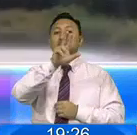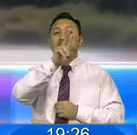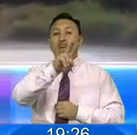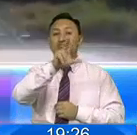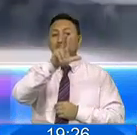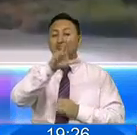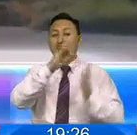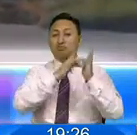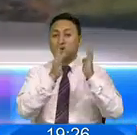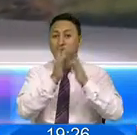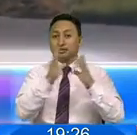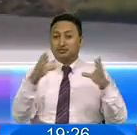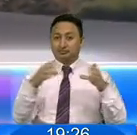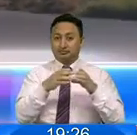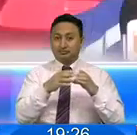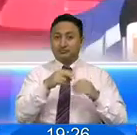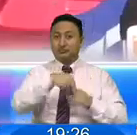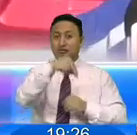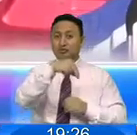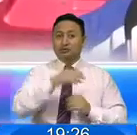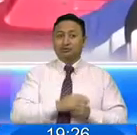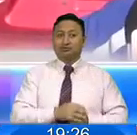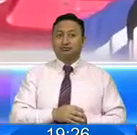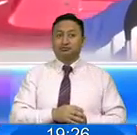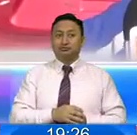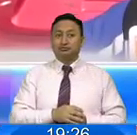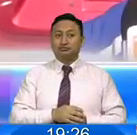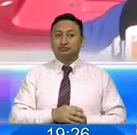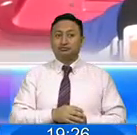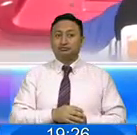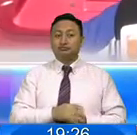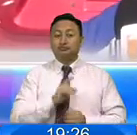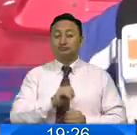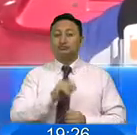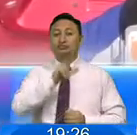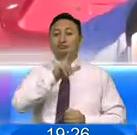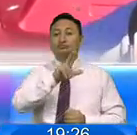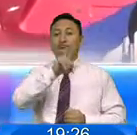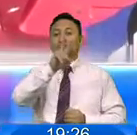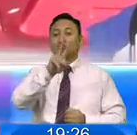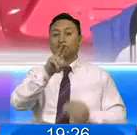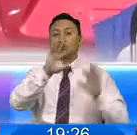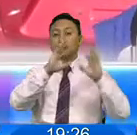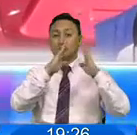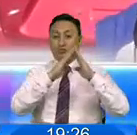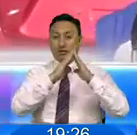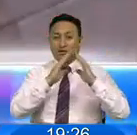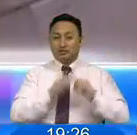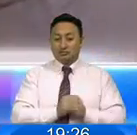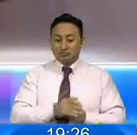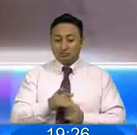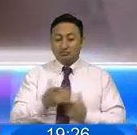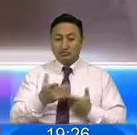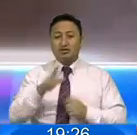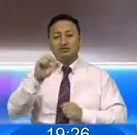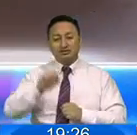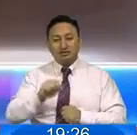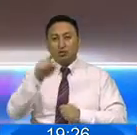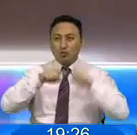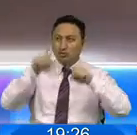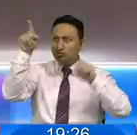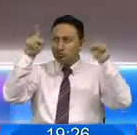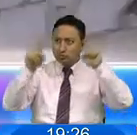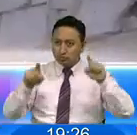San Pedro, al norte del cantón. Actualmente tenemos registradas 32 viviendas, entre las cuales hay afectaciones parciales y en otras que